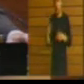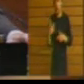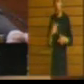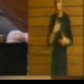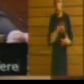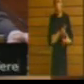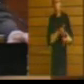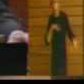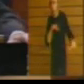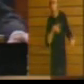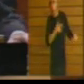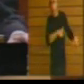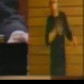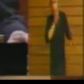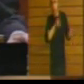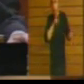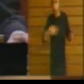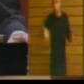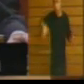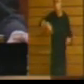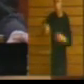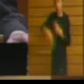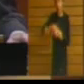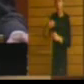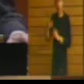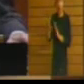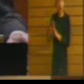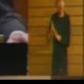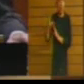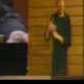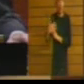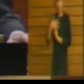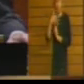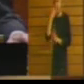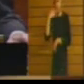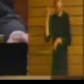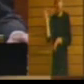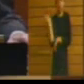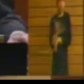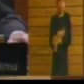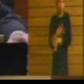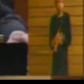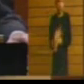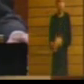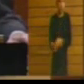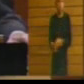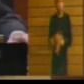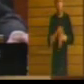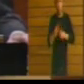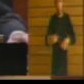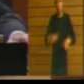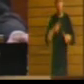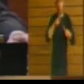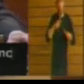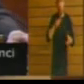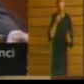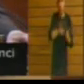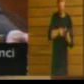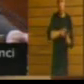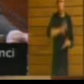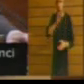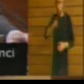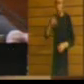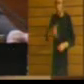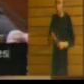diferentes al Departamento de Educación, estamos llegando a una situación que menosprecia otro tipo de modelos lingüísticos que se ofrecen también en